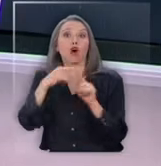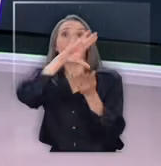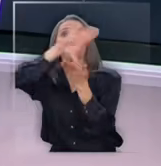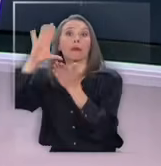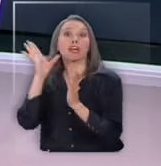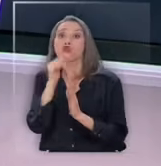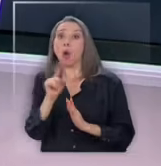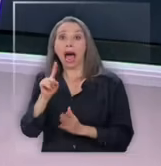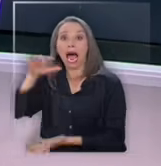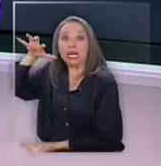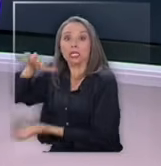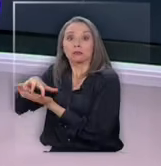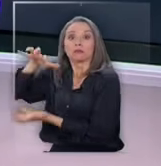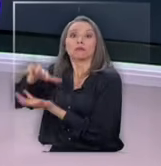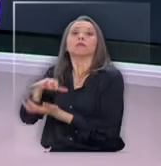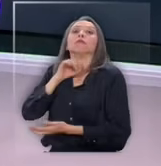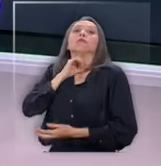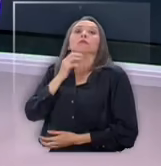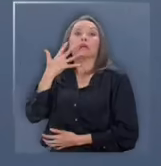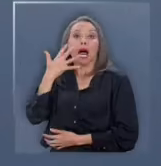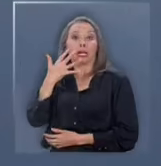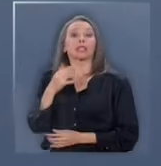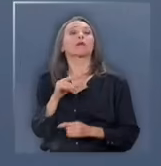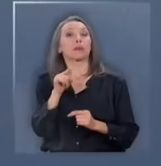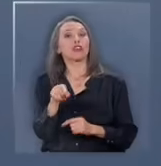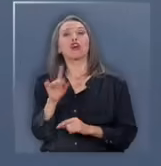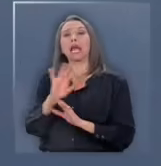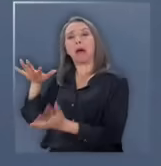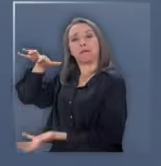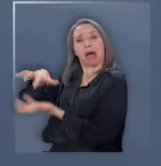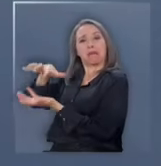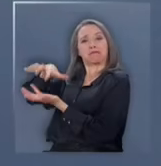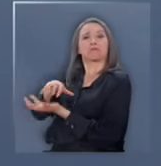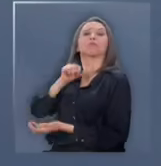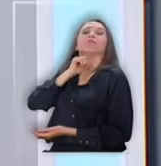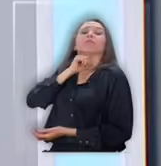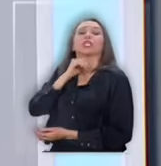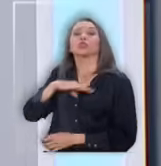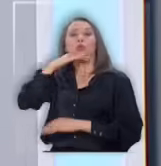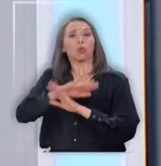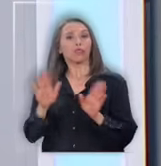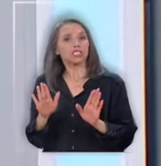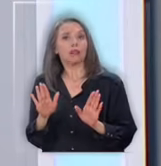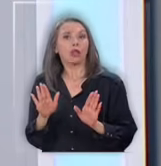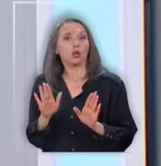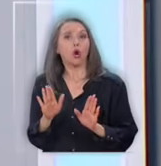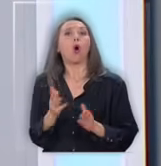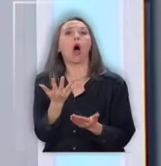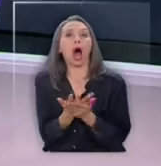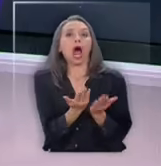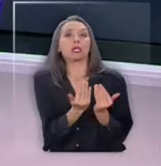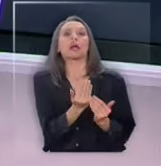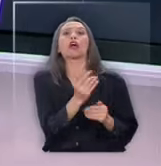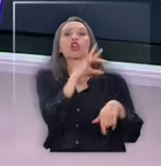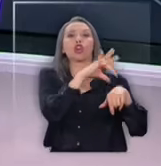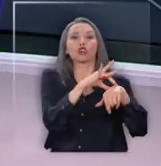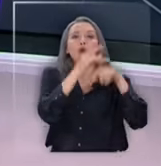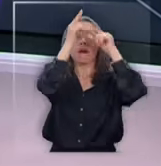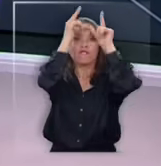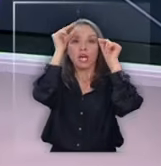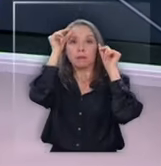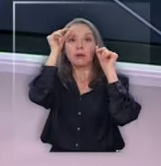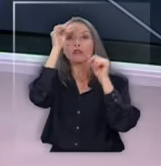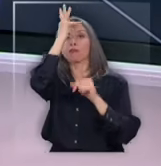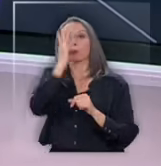son varios profesionales que tienen que estar detrás de cada uno de esos ventiladores hay gente hay capacidad humana mira te doy un dato